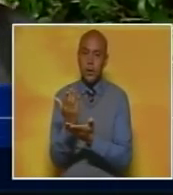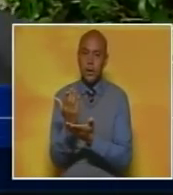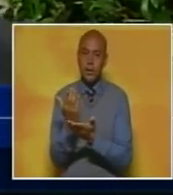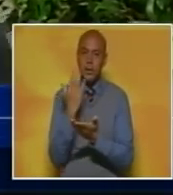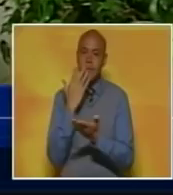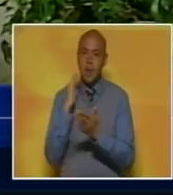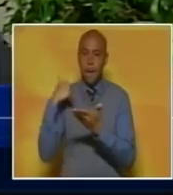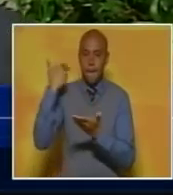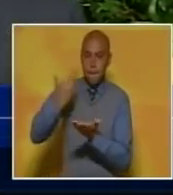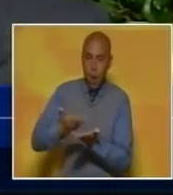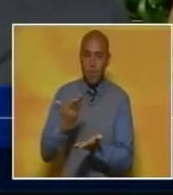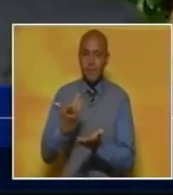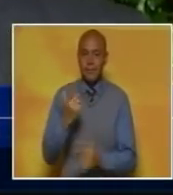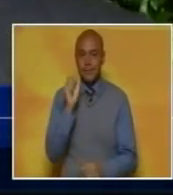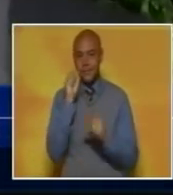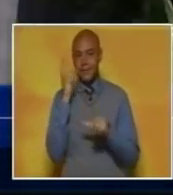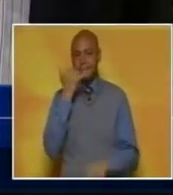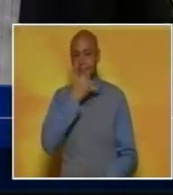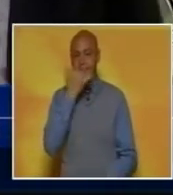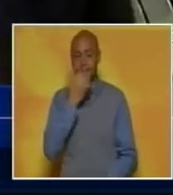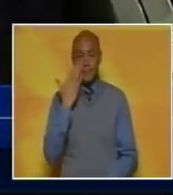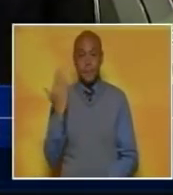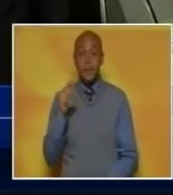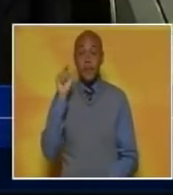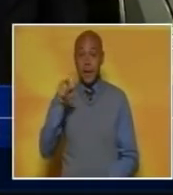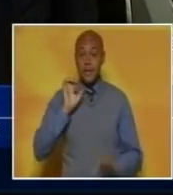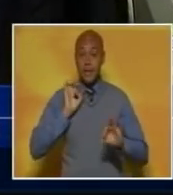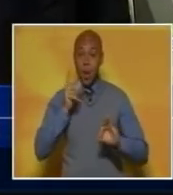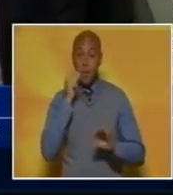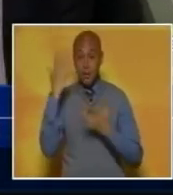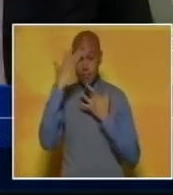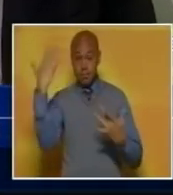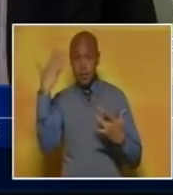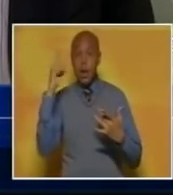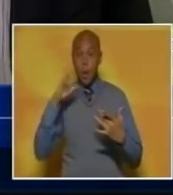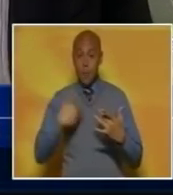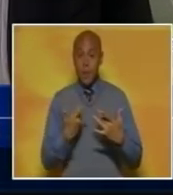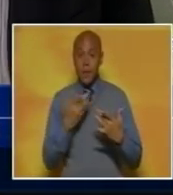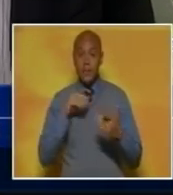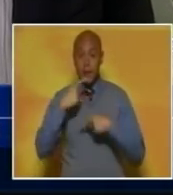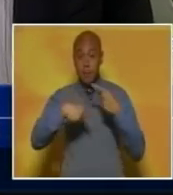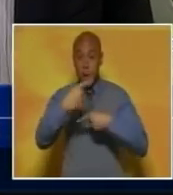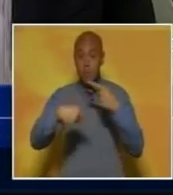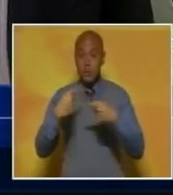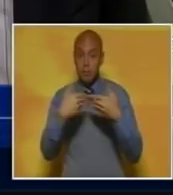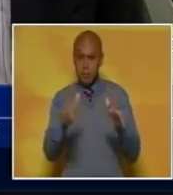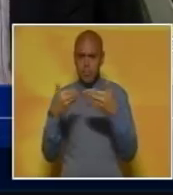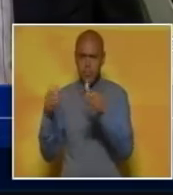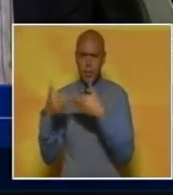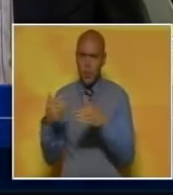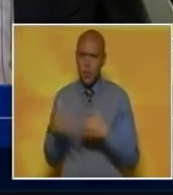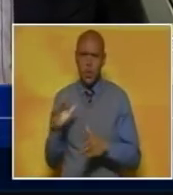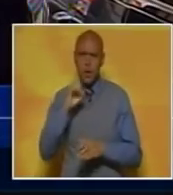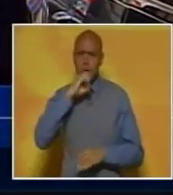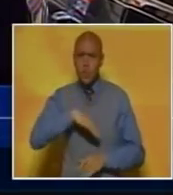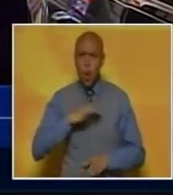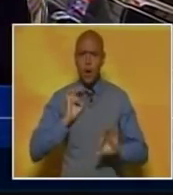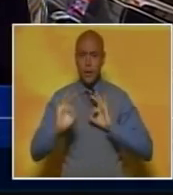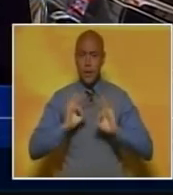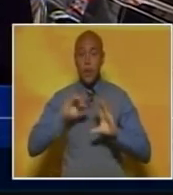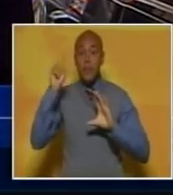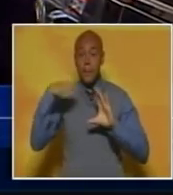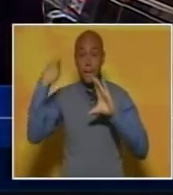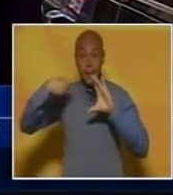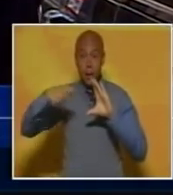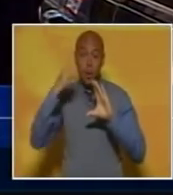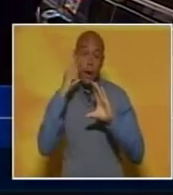backing, ¡pum! Su talento le abrió las puertas para participar en más de una veintena de dramáticos y películas